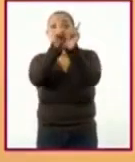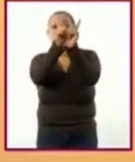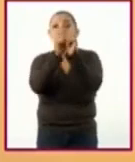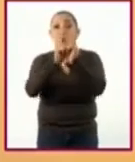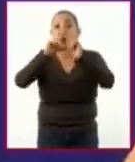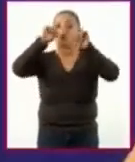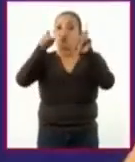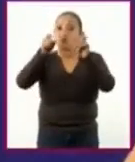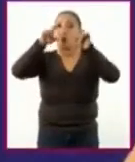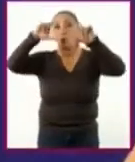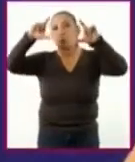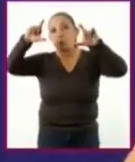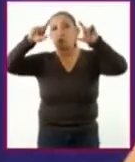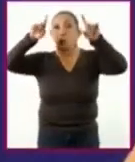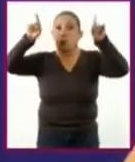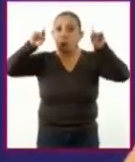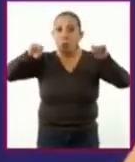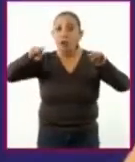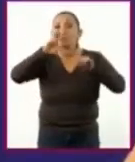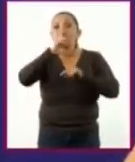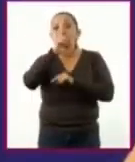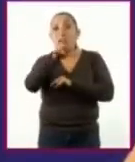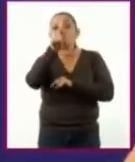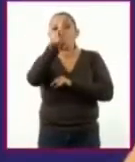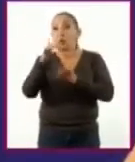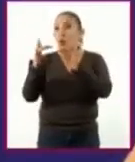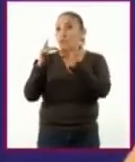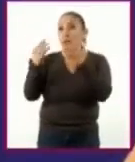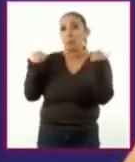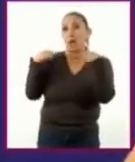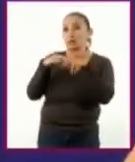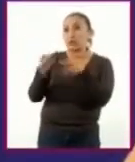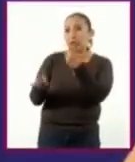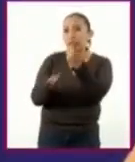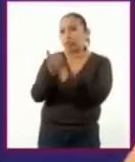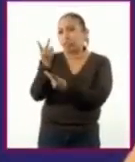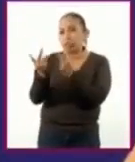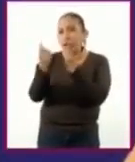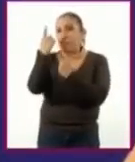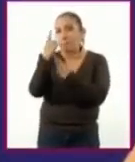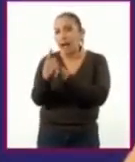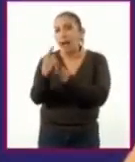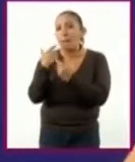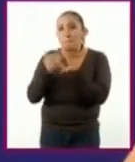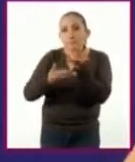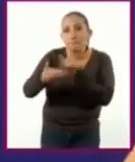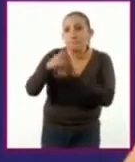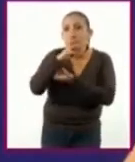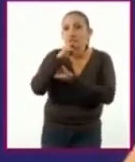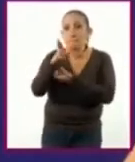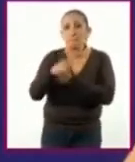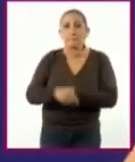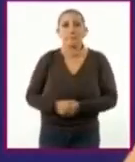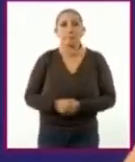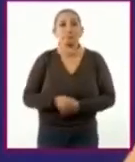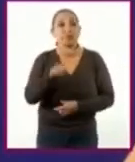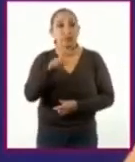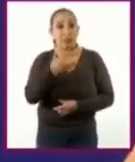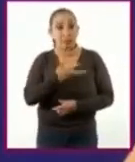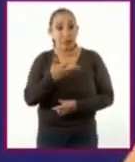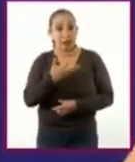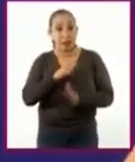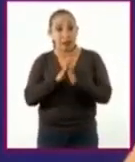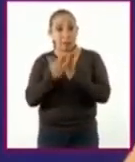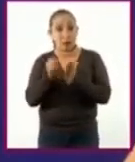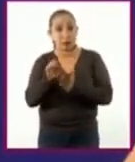y resuelvan. Si les es posible, contacten a su maestra o maestro para compartir sus respuestas. Si ya tienen su